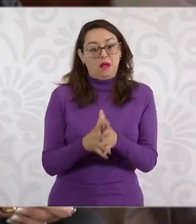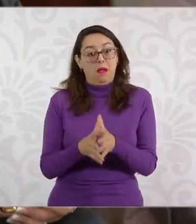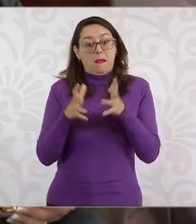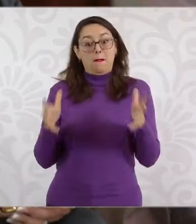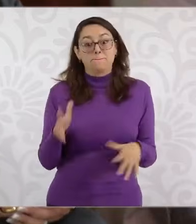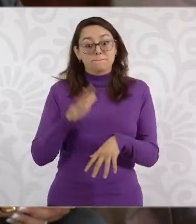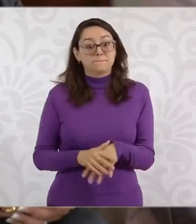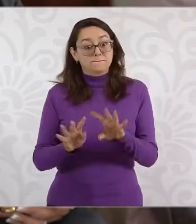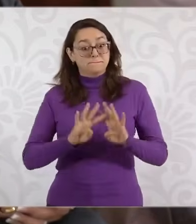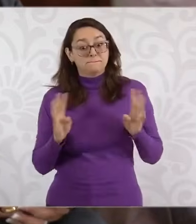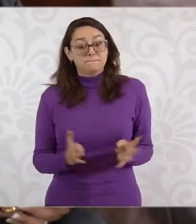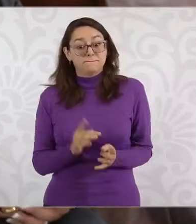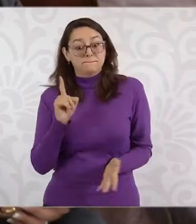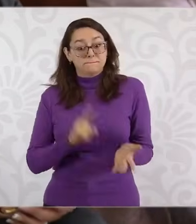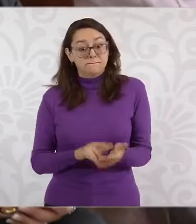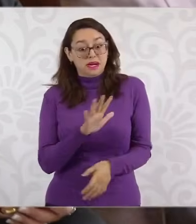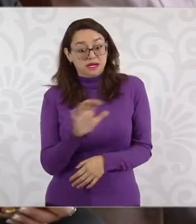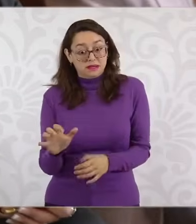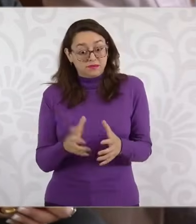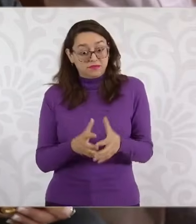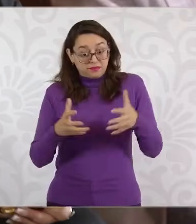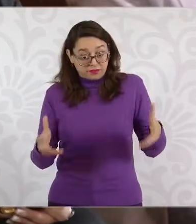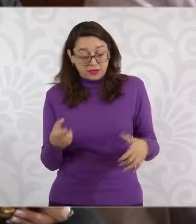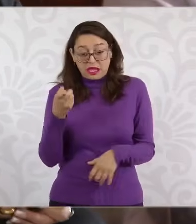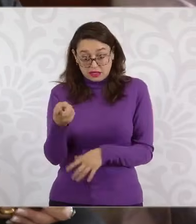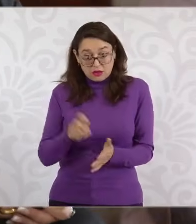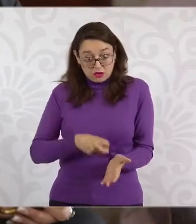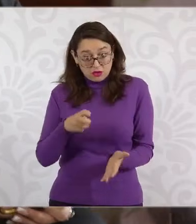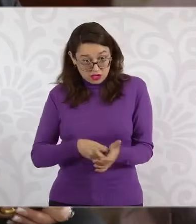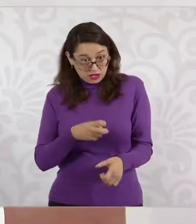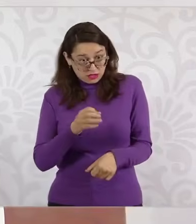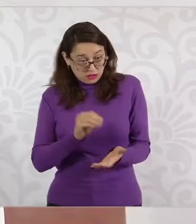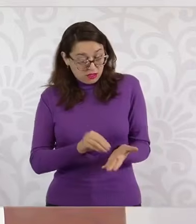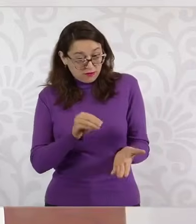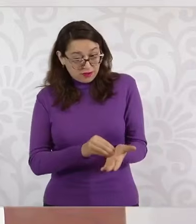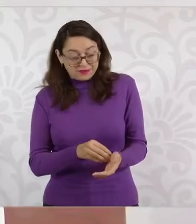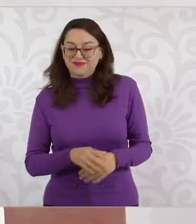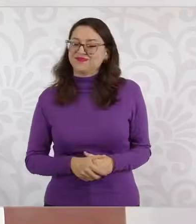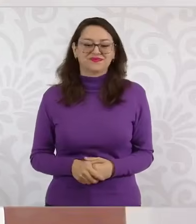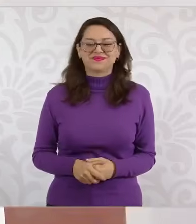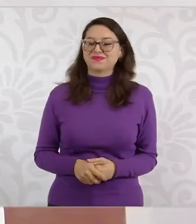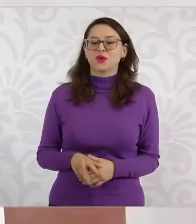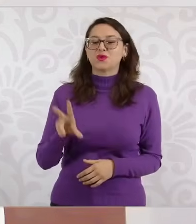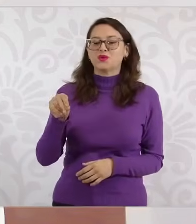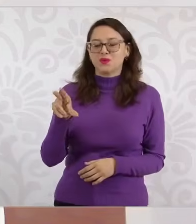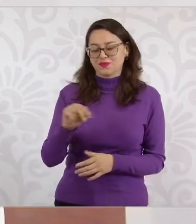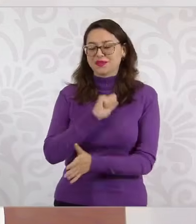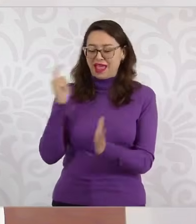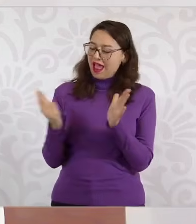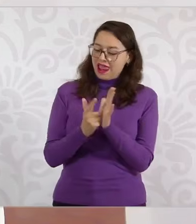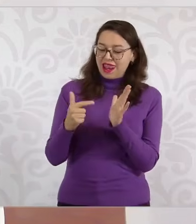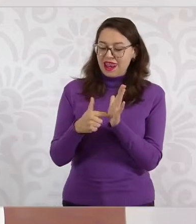regidores en todo el país. ¿Se están haciendo adecuaciones todavía para ese presidente? En el transitorio dice ahí claramente, no sé si